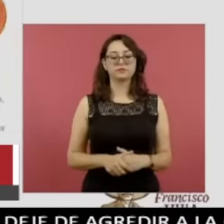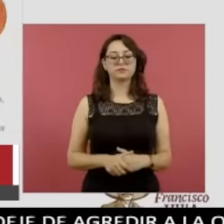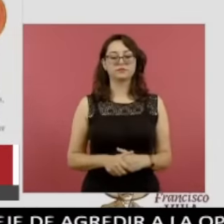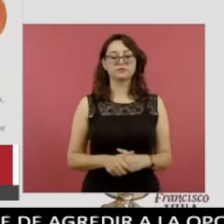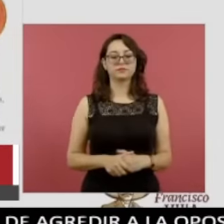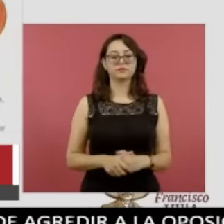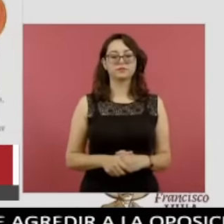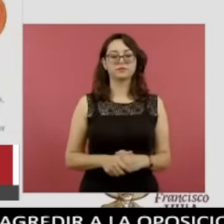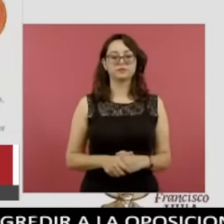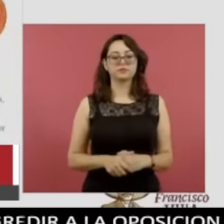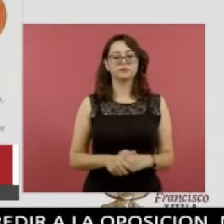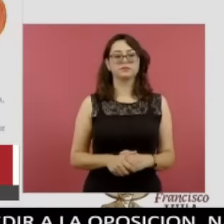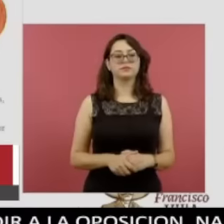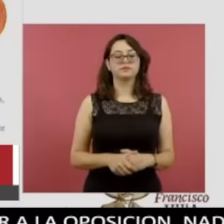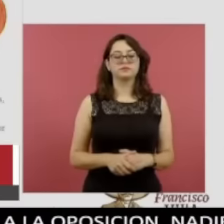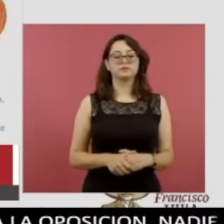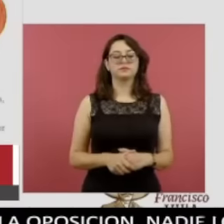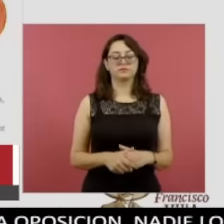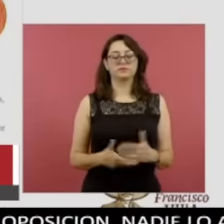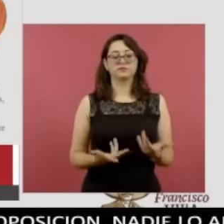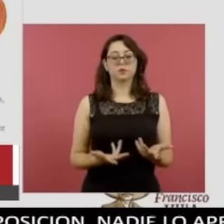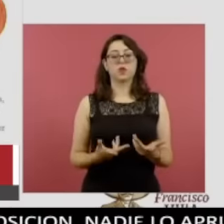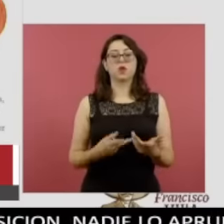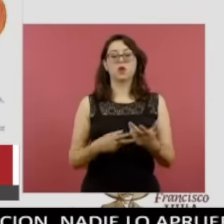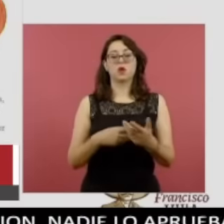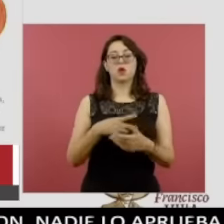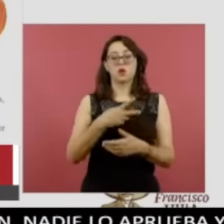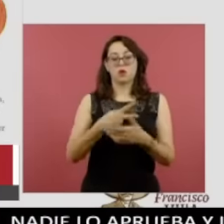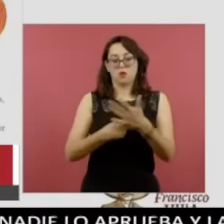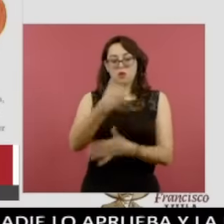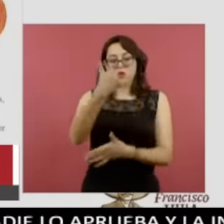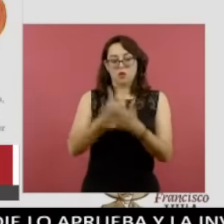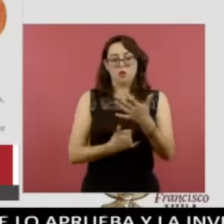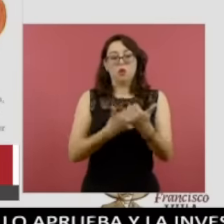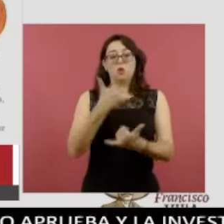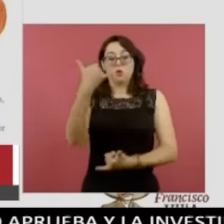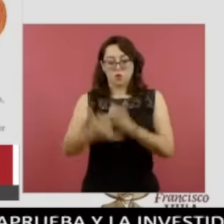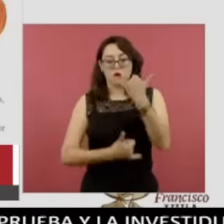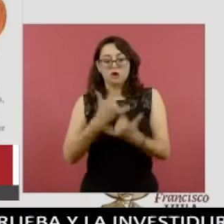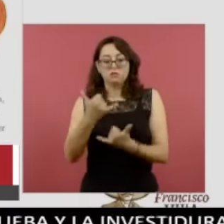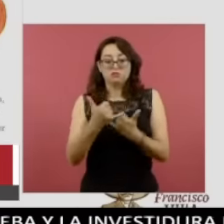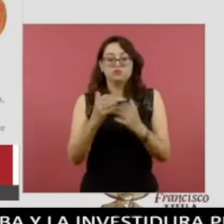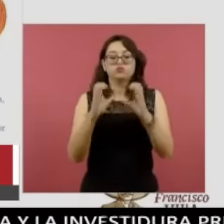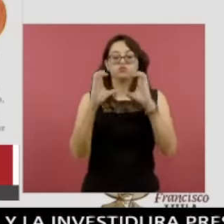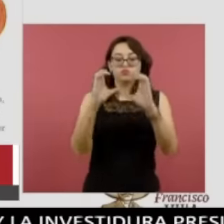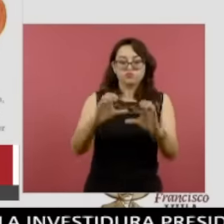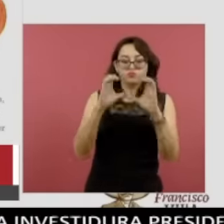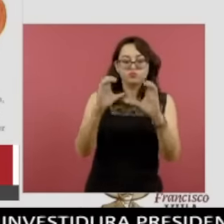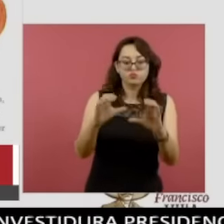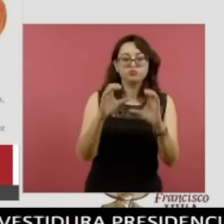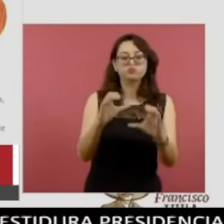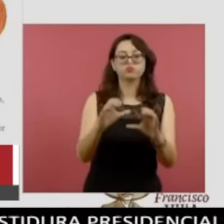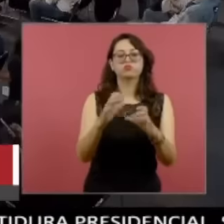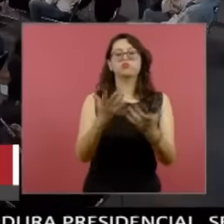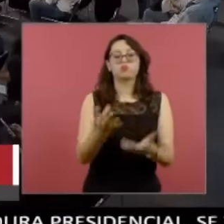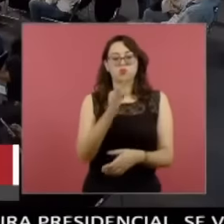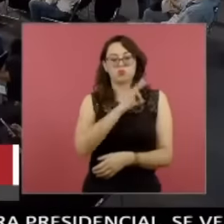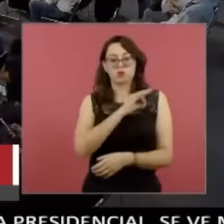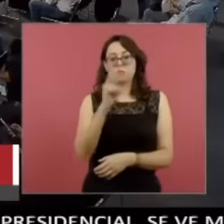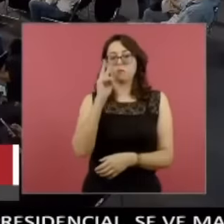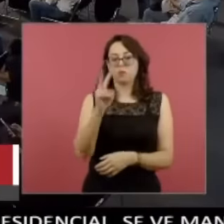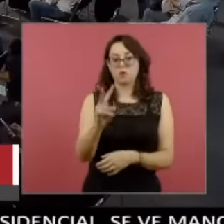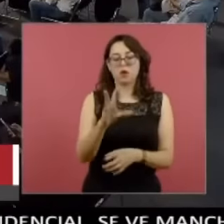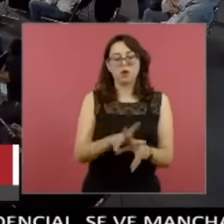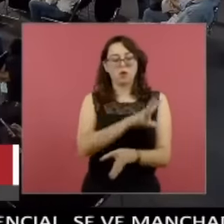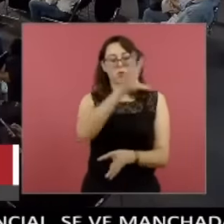es el título en nuestros saberes libro para alumnos maestros y familia en donde se pues está pidiendo que se involucre no solo los